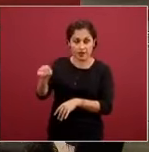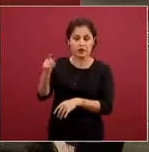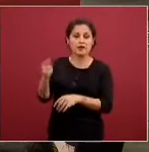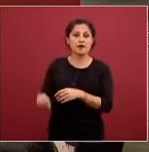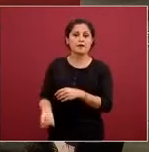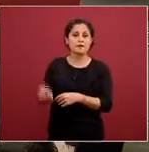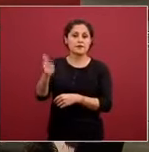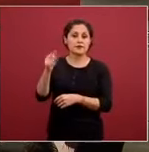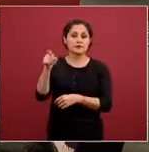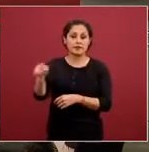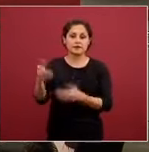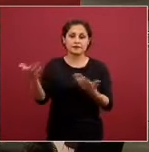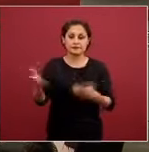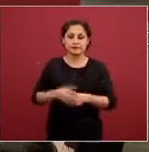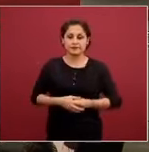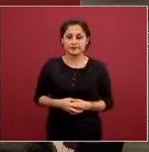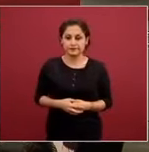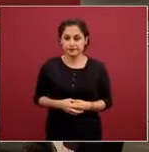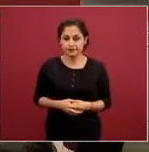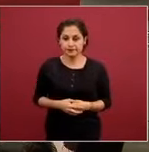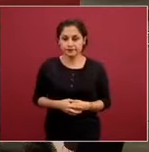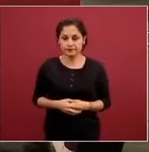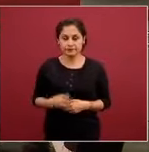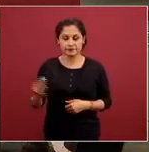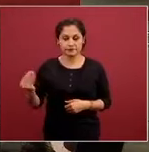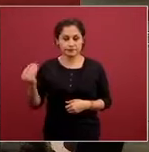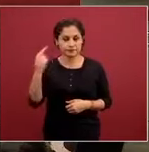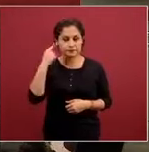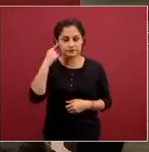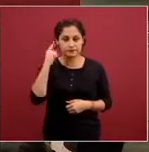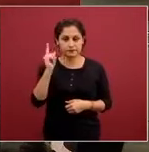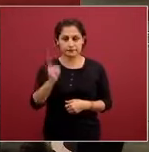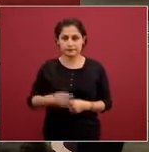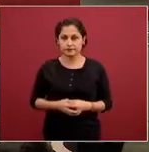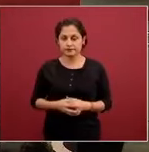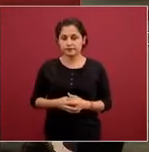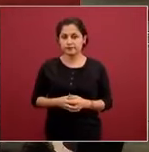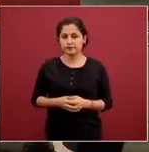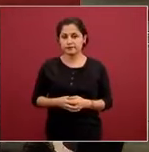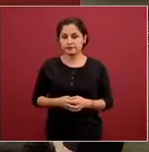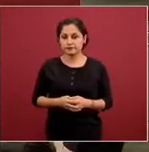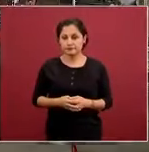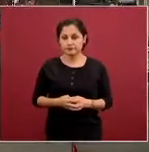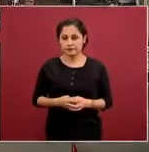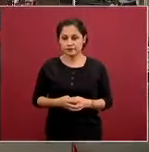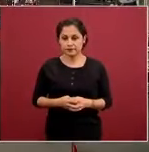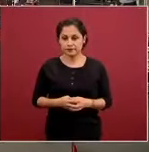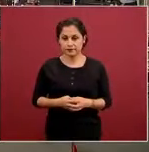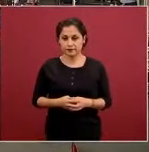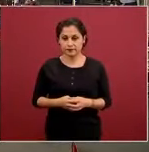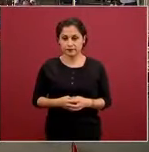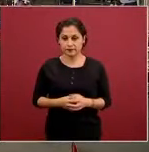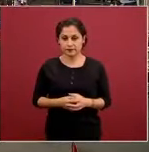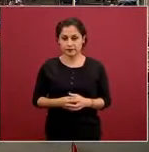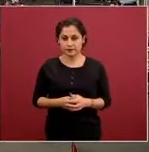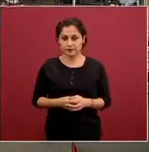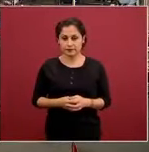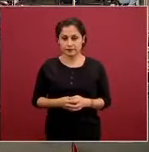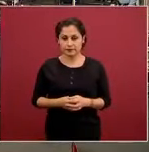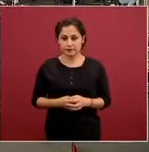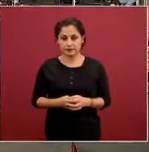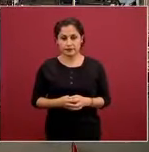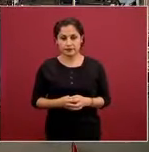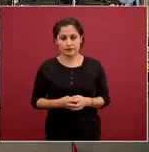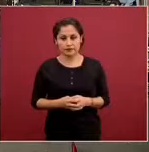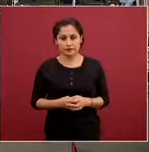puedan. Perfecto. Sobre el documento que está circulando de los lineamientos para el control